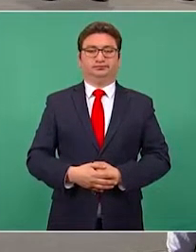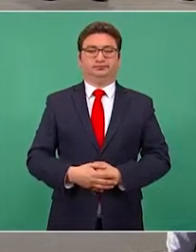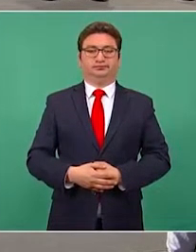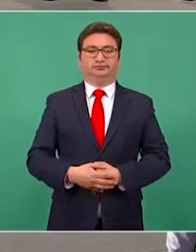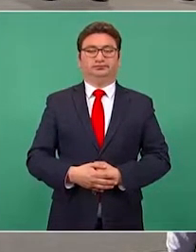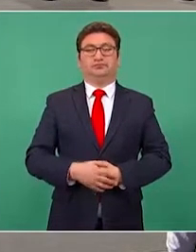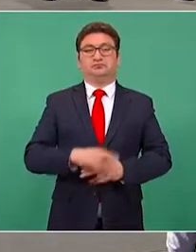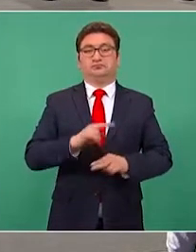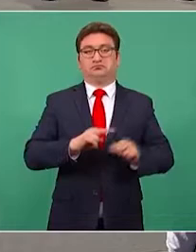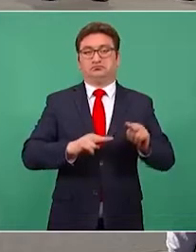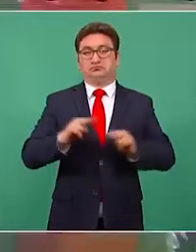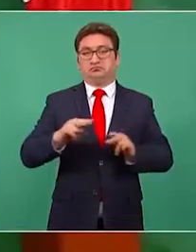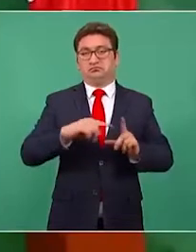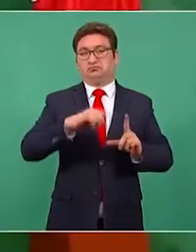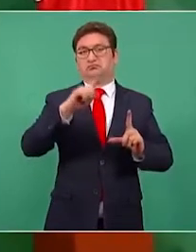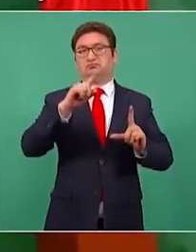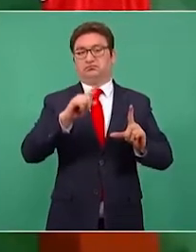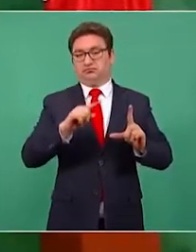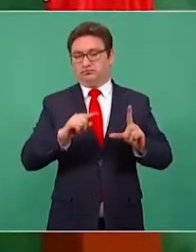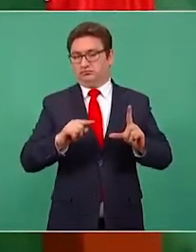Aquí hemos estado.